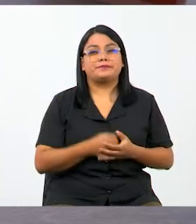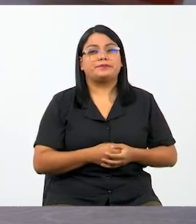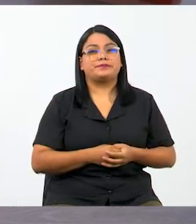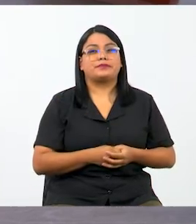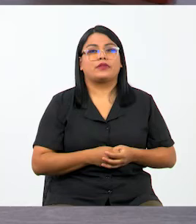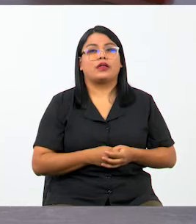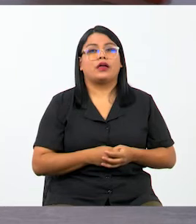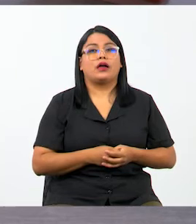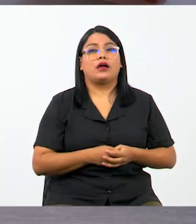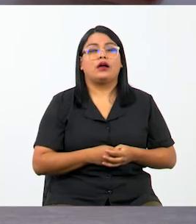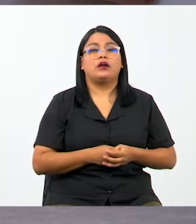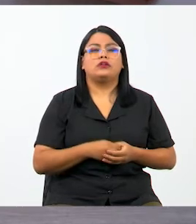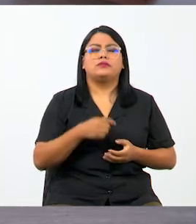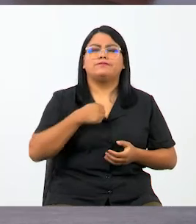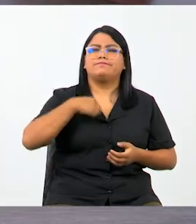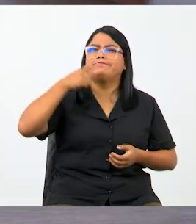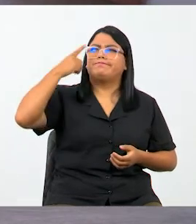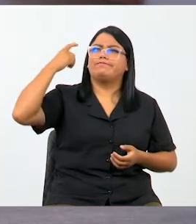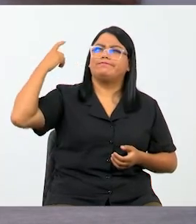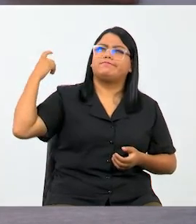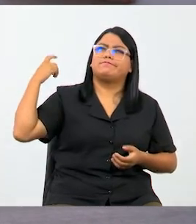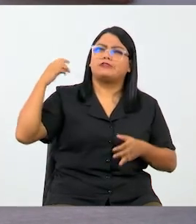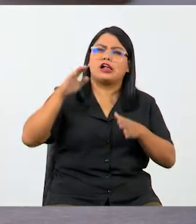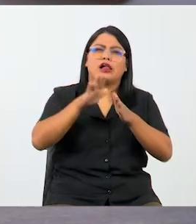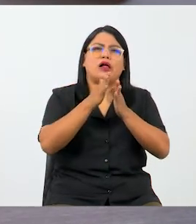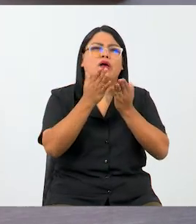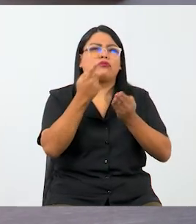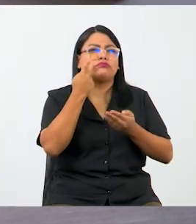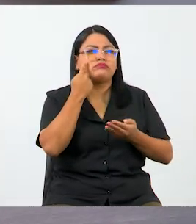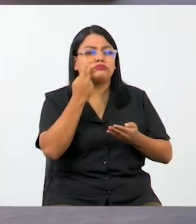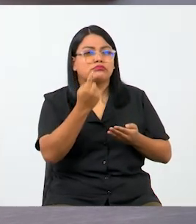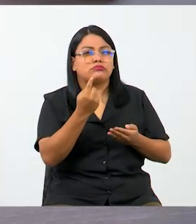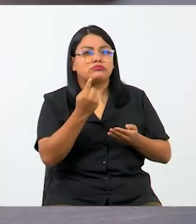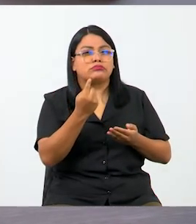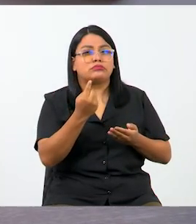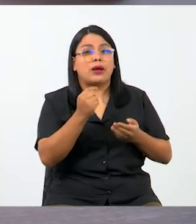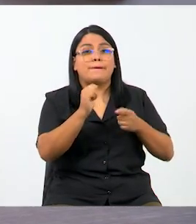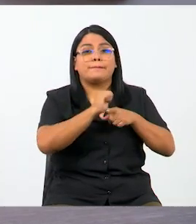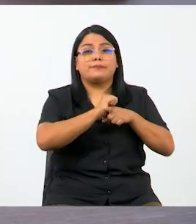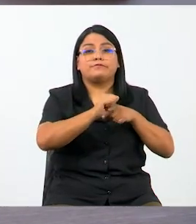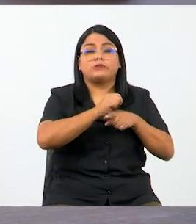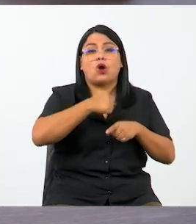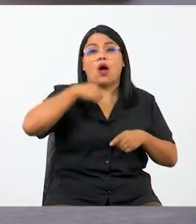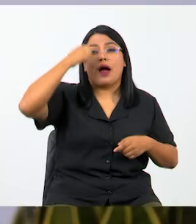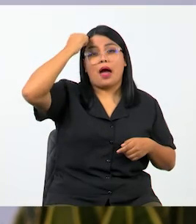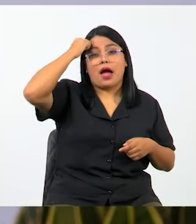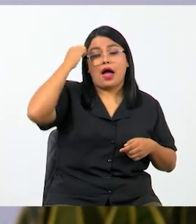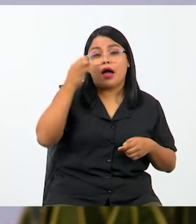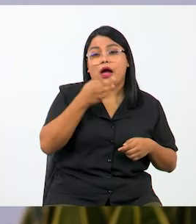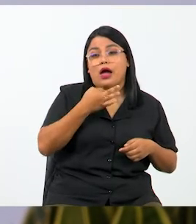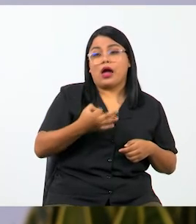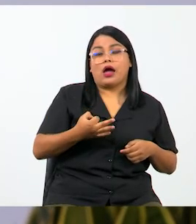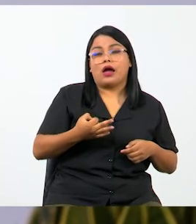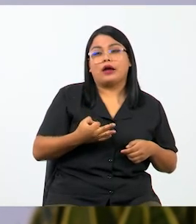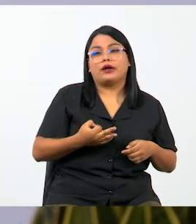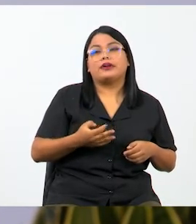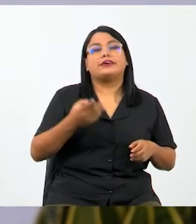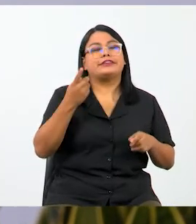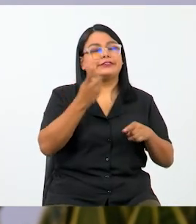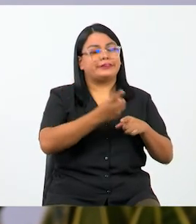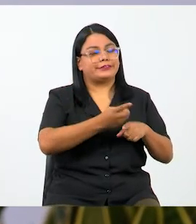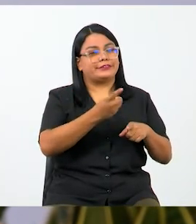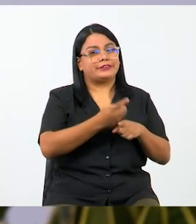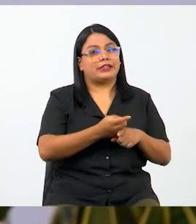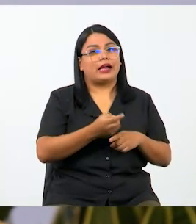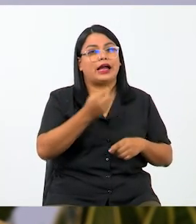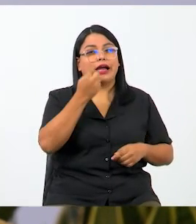recuerdo que en el libro encontramos una sección que se llama Práctico lo aprendido, ¿es cierto? Así, esta sección la encontramos en la